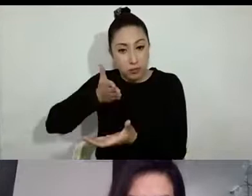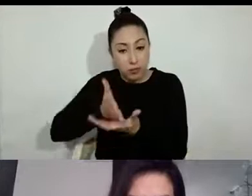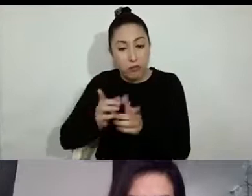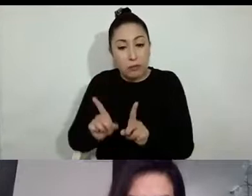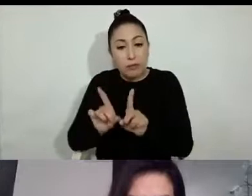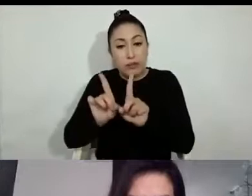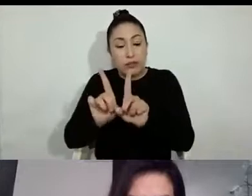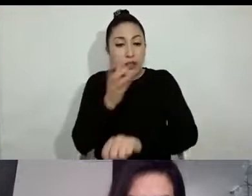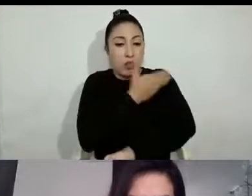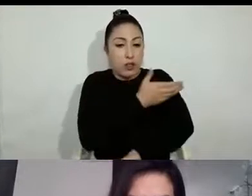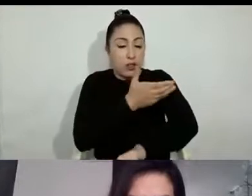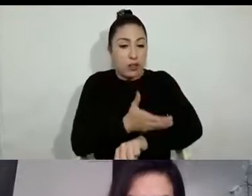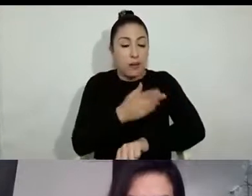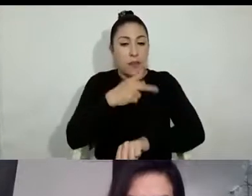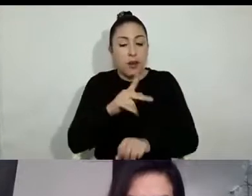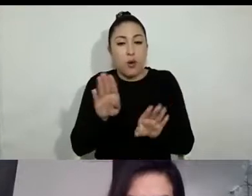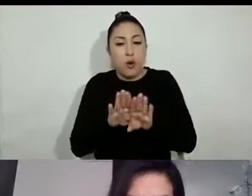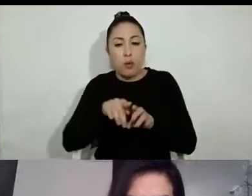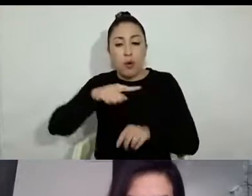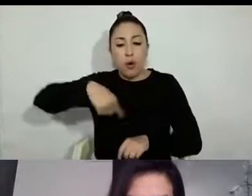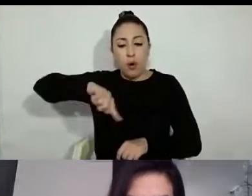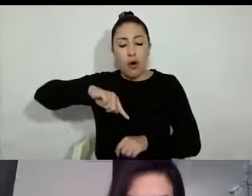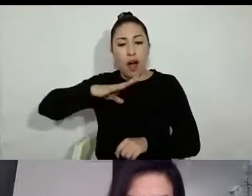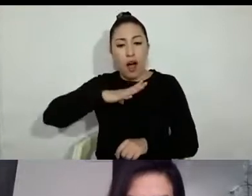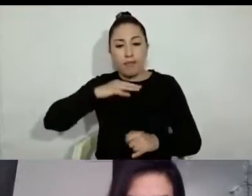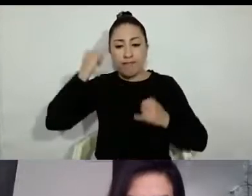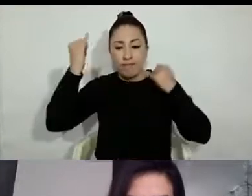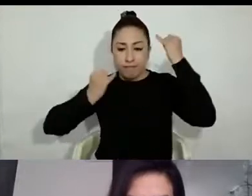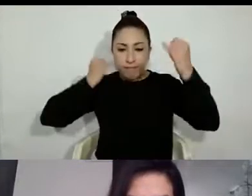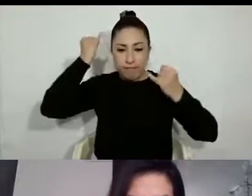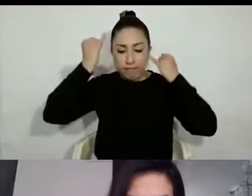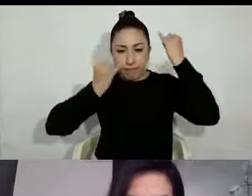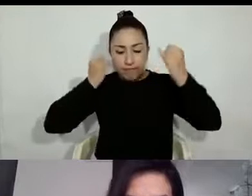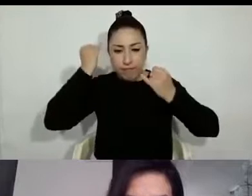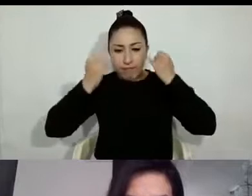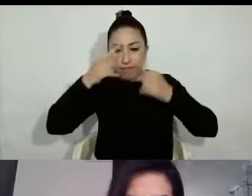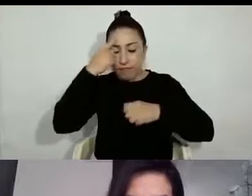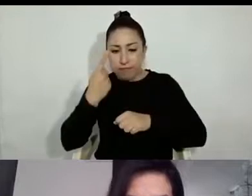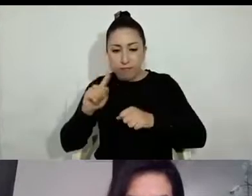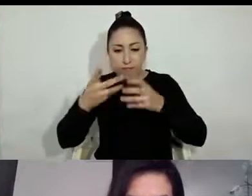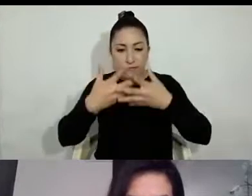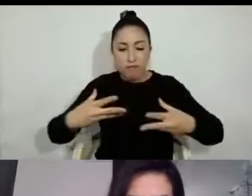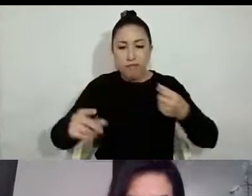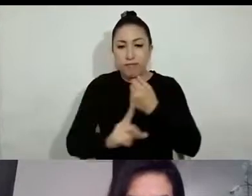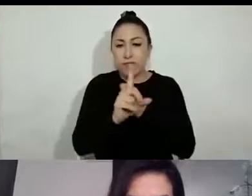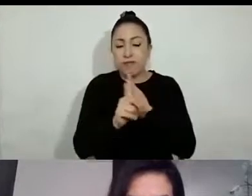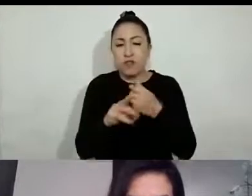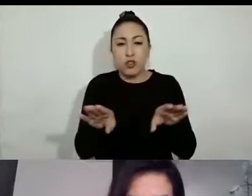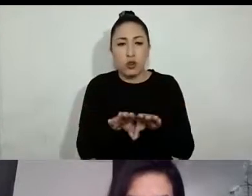una visión, con una entrega en la que no se